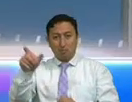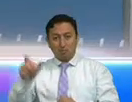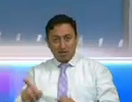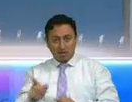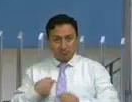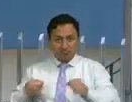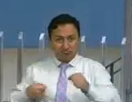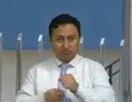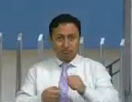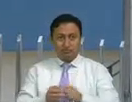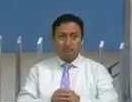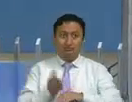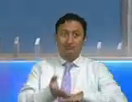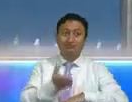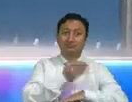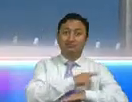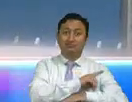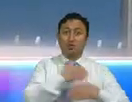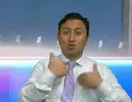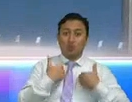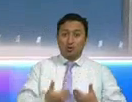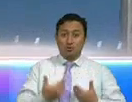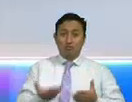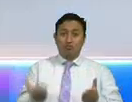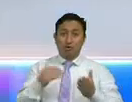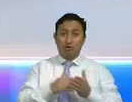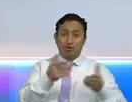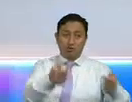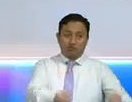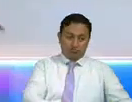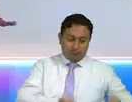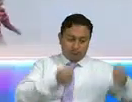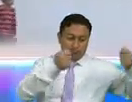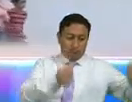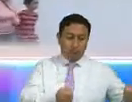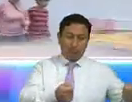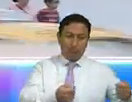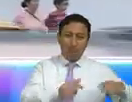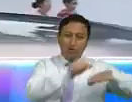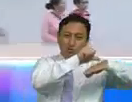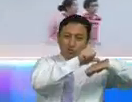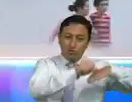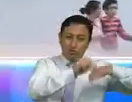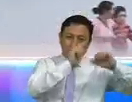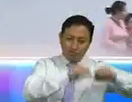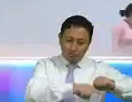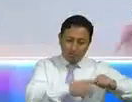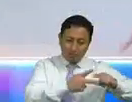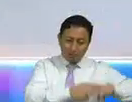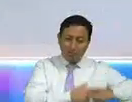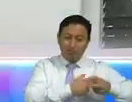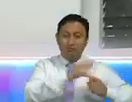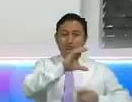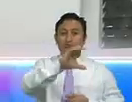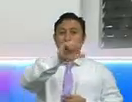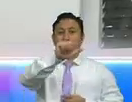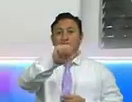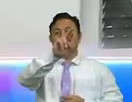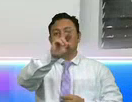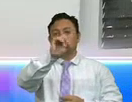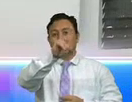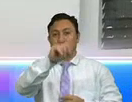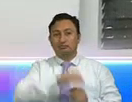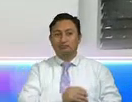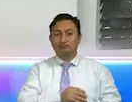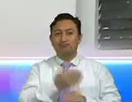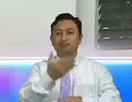horas atrás se realizó la exhumación del cuerpo de la menor diligencia con la que oficialmente se reportó el caso carolina el año pasado